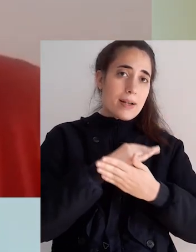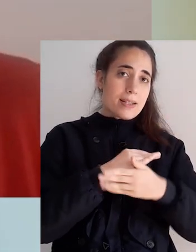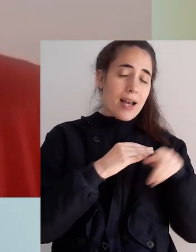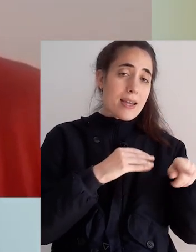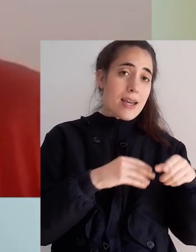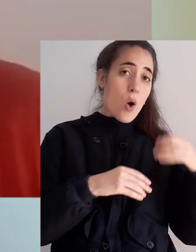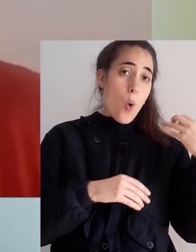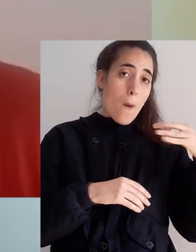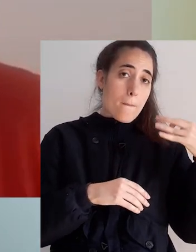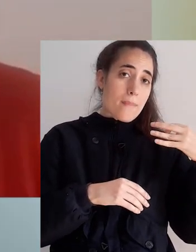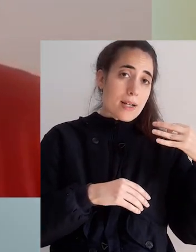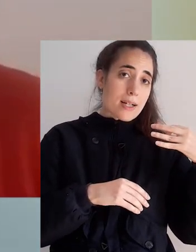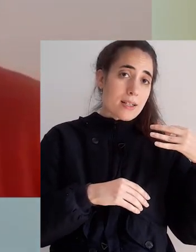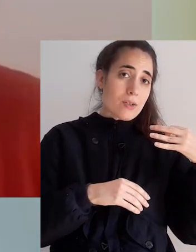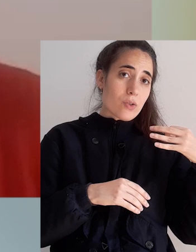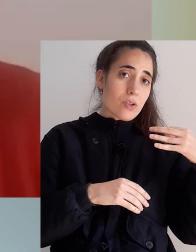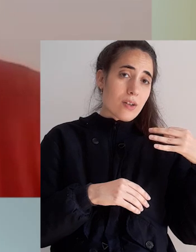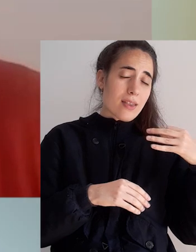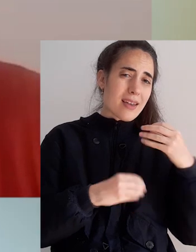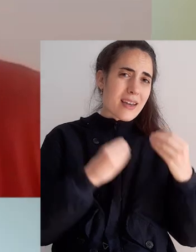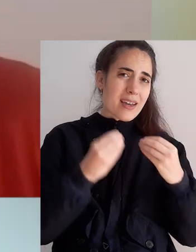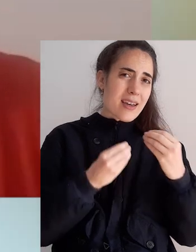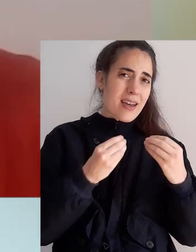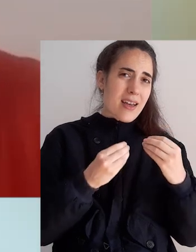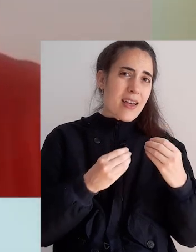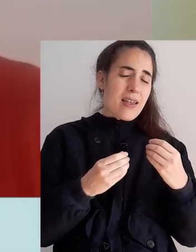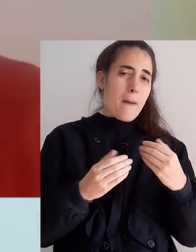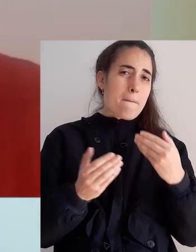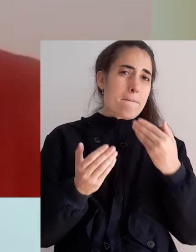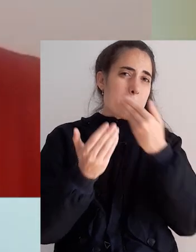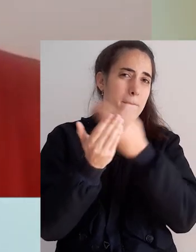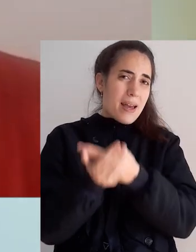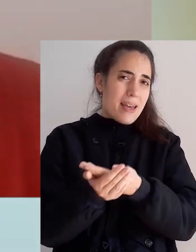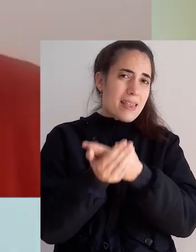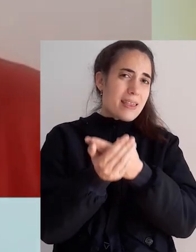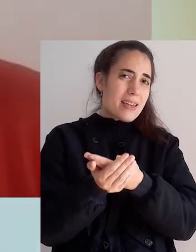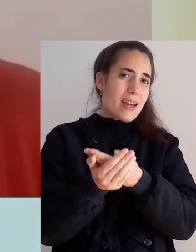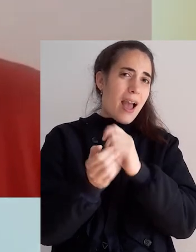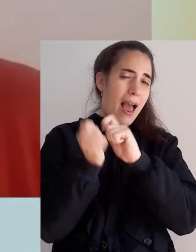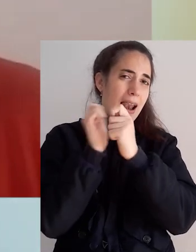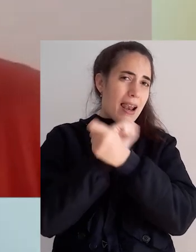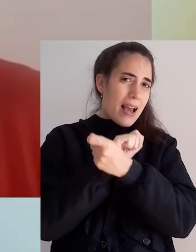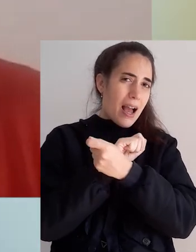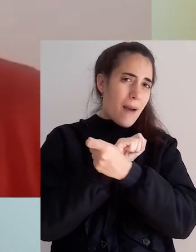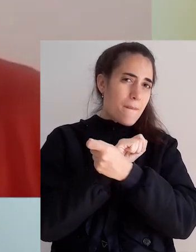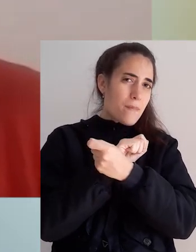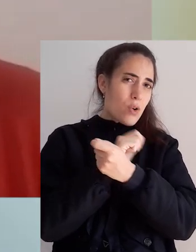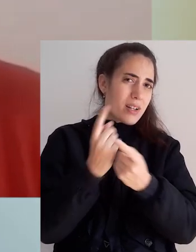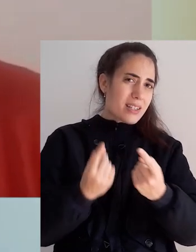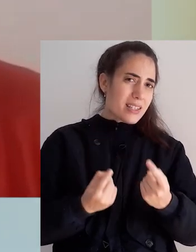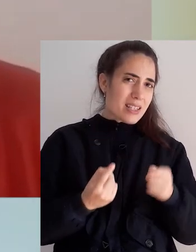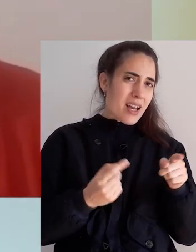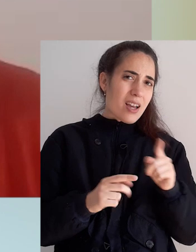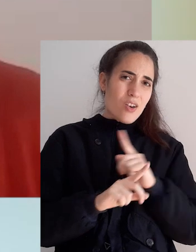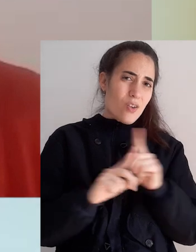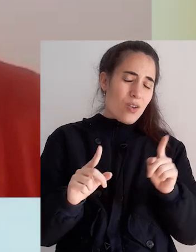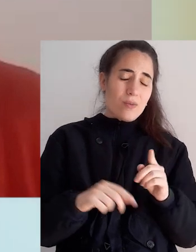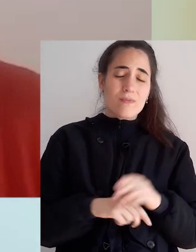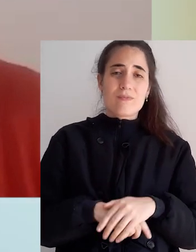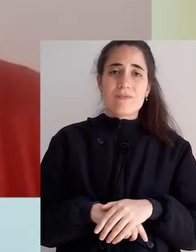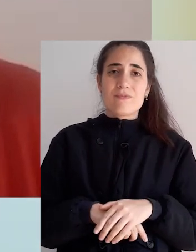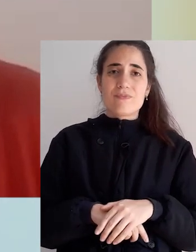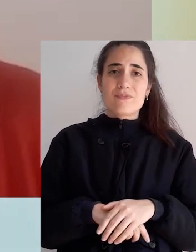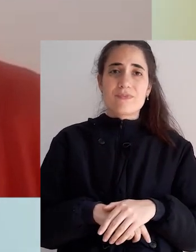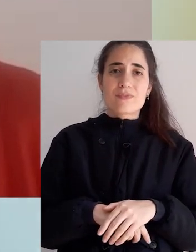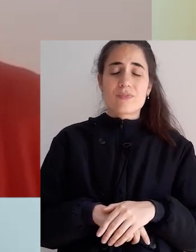número que se hace difícil, realmente se hace difícil. Pero bueno, quisiera tener la esperanza de que esto pueda llegar a ser una